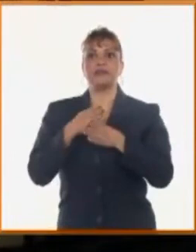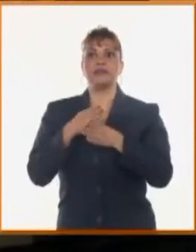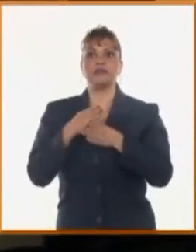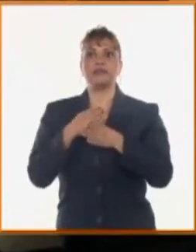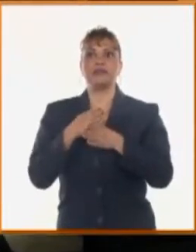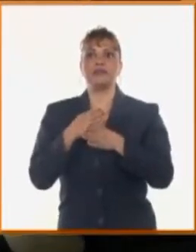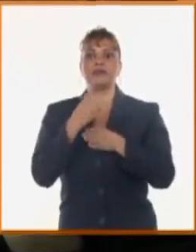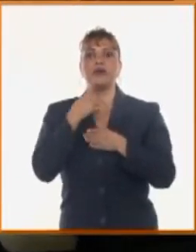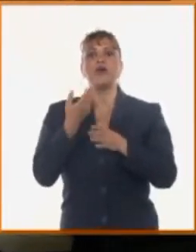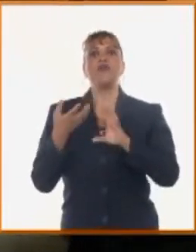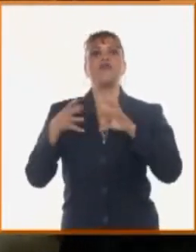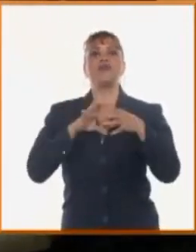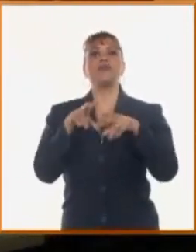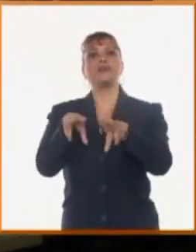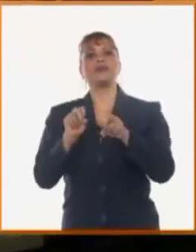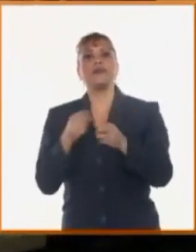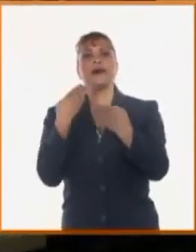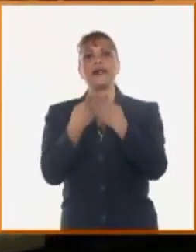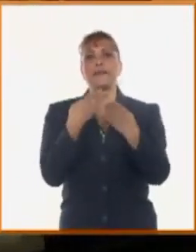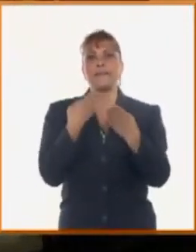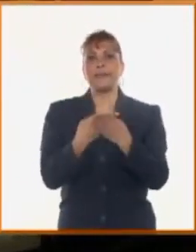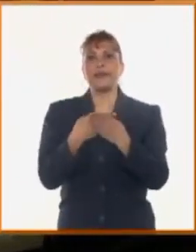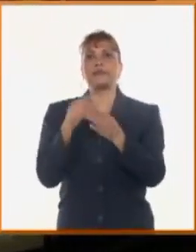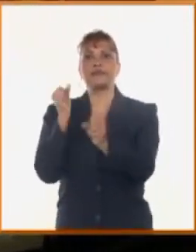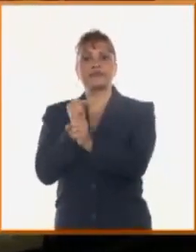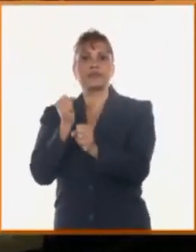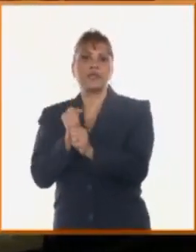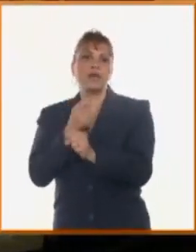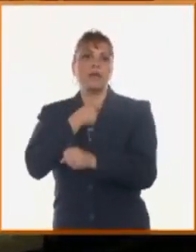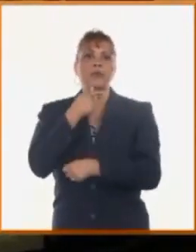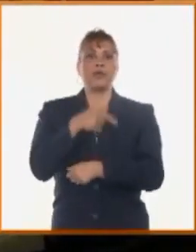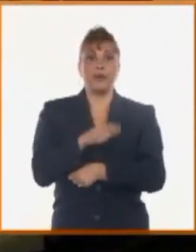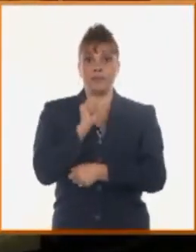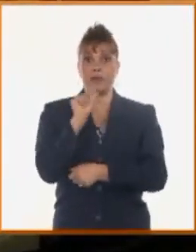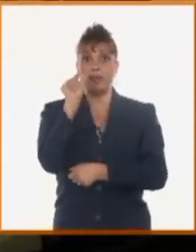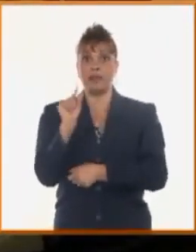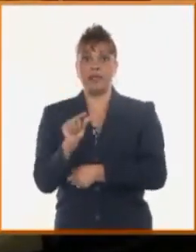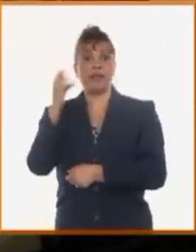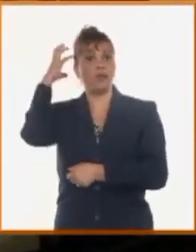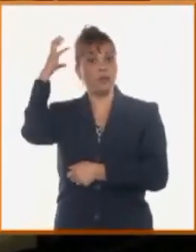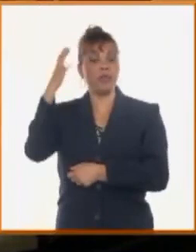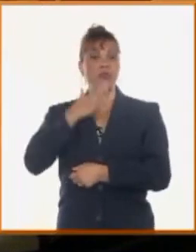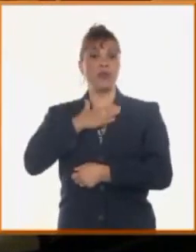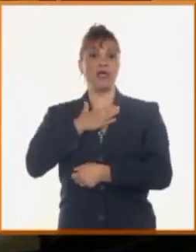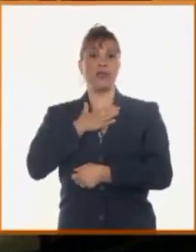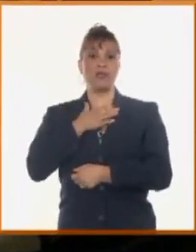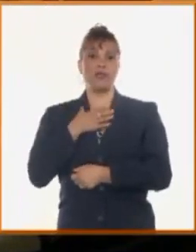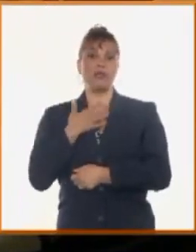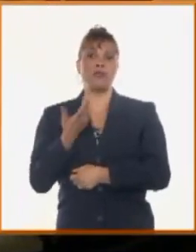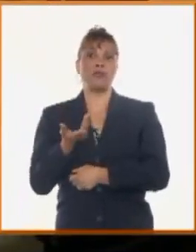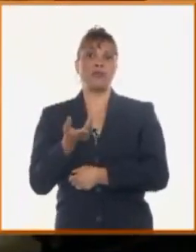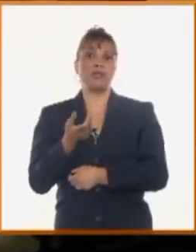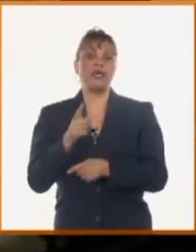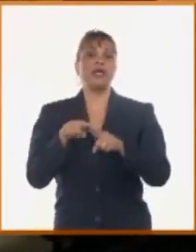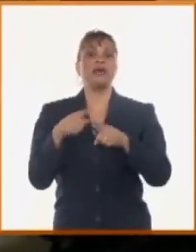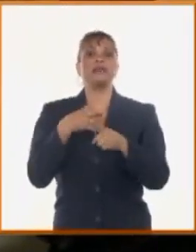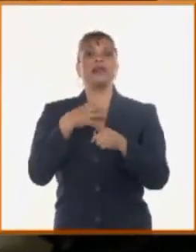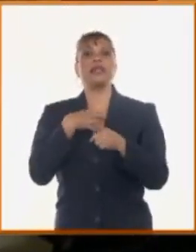de gestión empresarial donde el socio es el Estado y, por tanto,